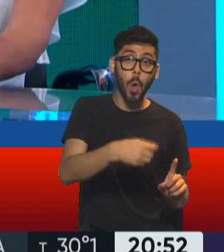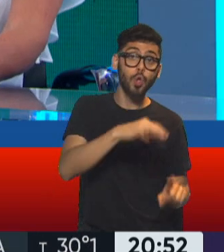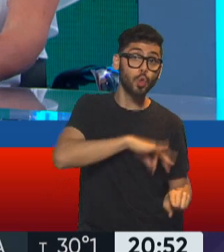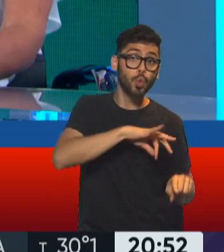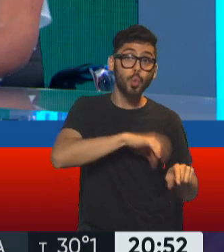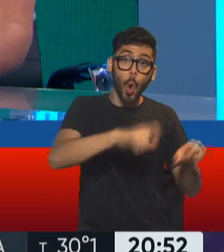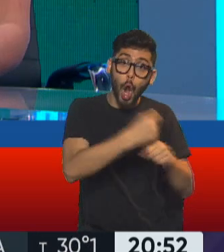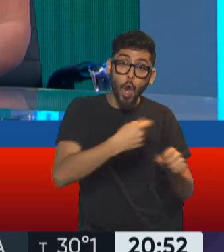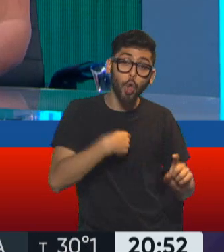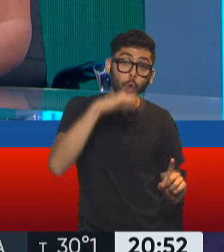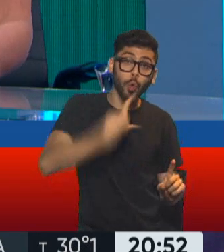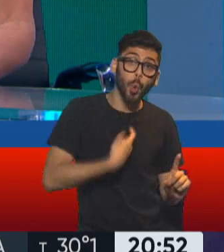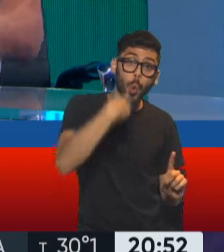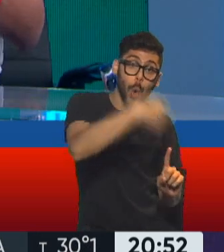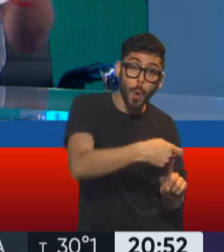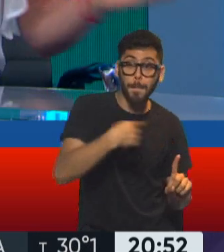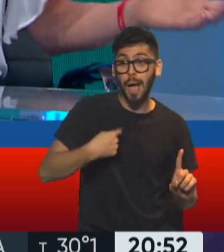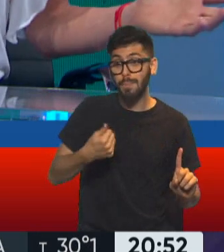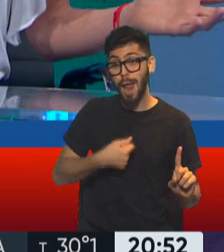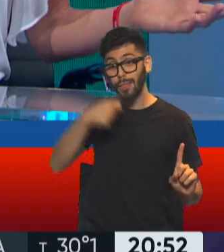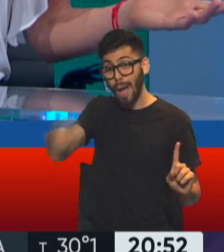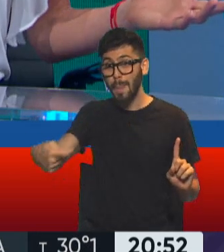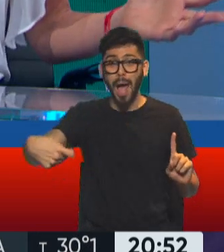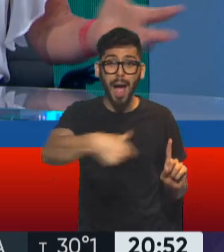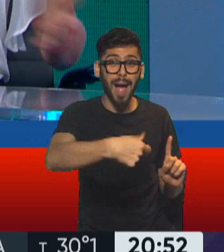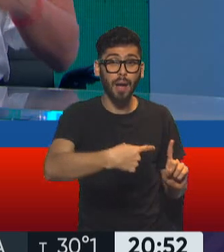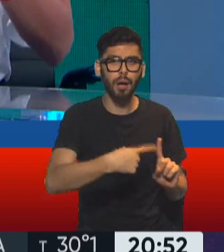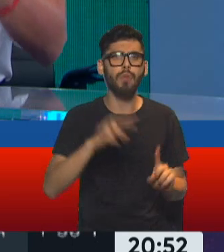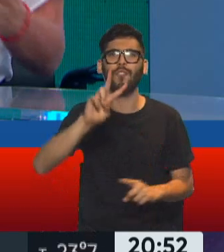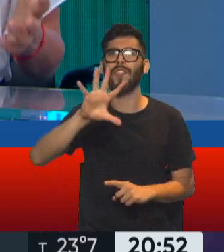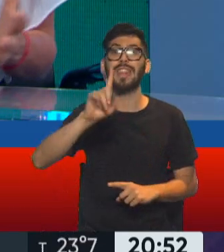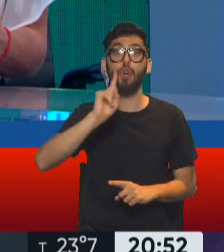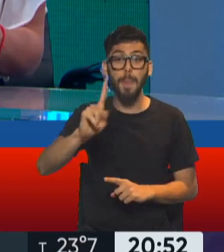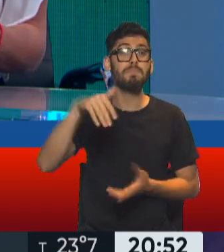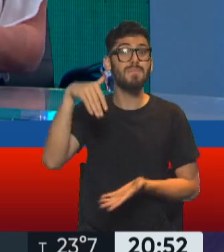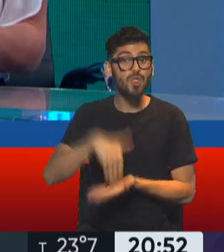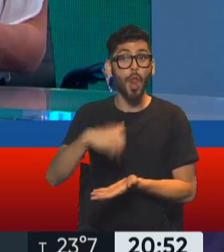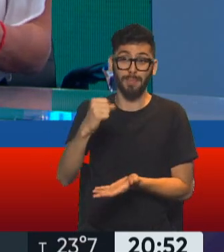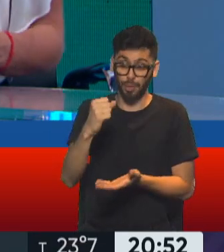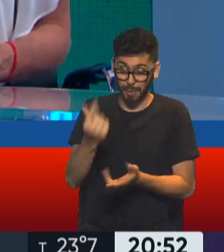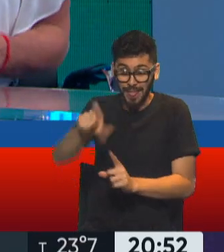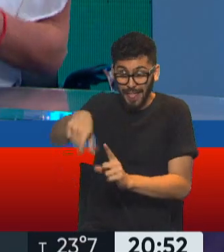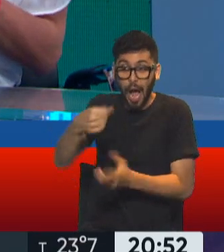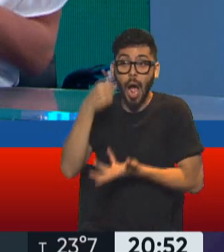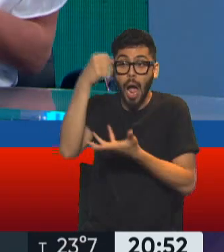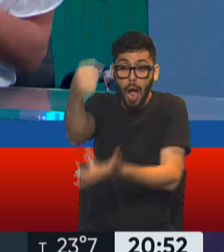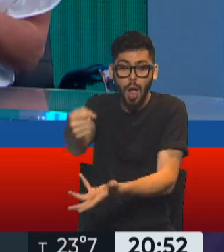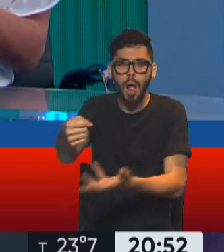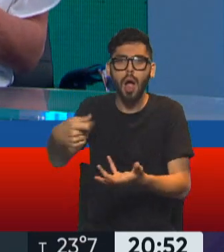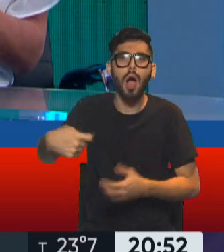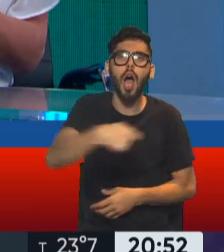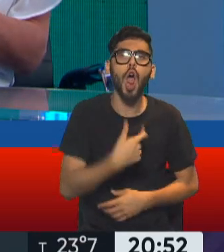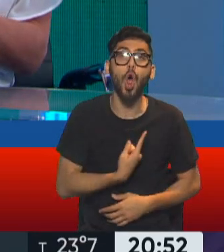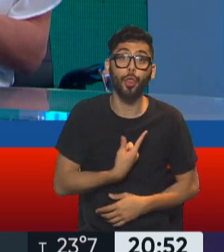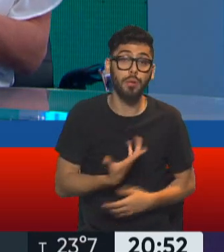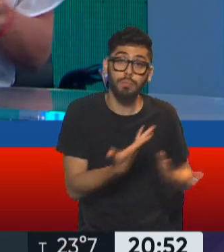transfiriéndole al sector que luego va y consume. Sí. O sea, esos 25.000 millones de tarjeta alimentar, está claro a dónde iba, ¿no? Digitalizado. Entonces creo que ahí es donde uno